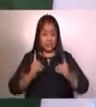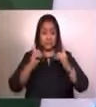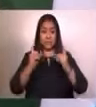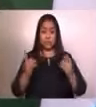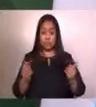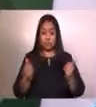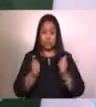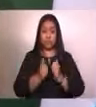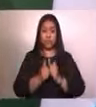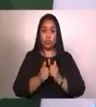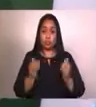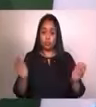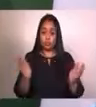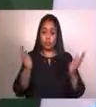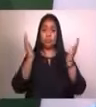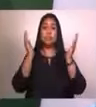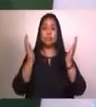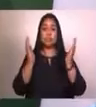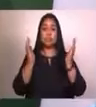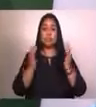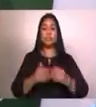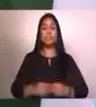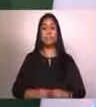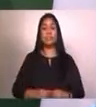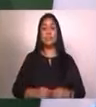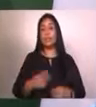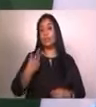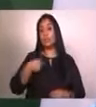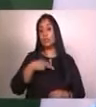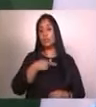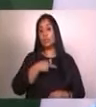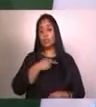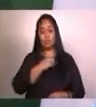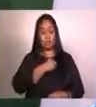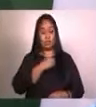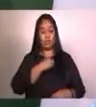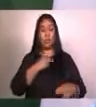conjunto. Nosotros queremos una frontera que una.